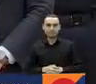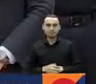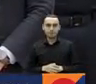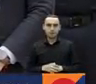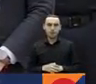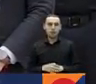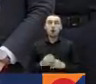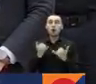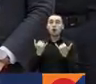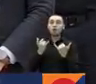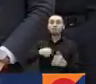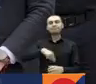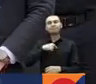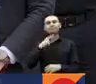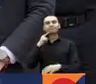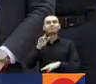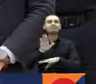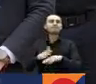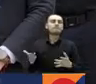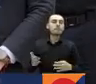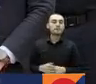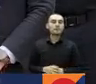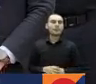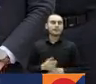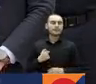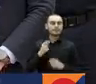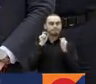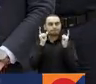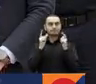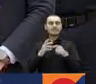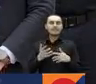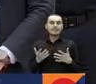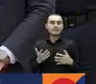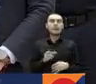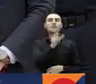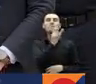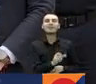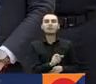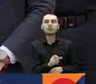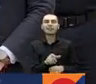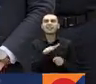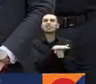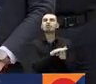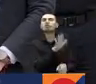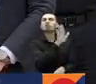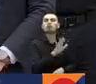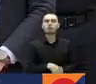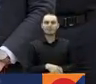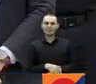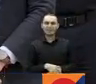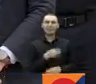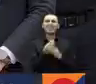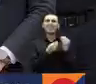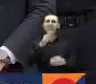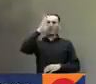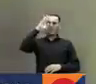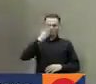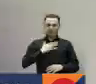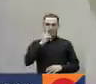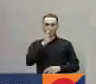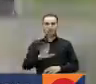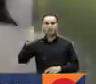connotación que haya una persona de esas condiciones atacando a la Policía